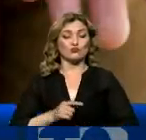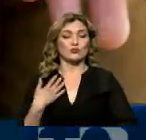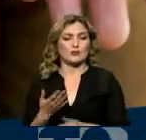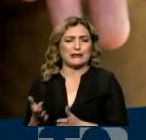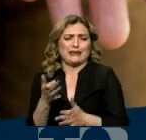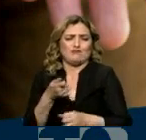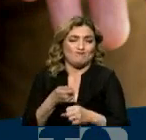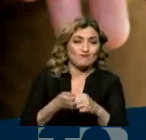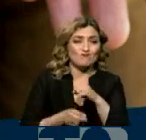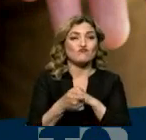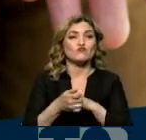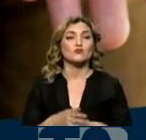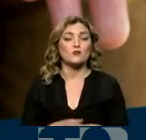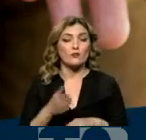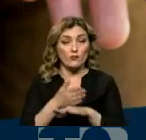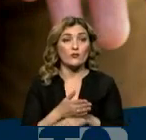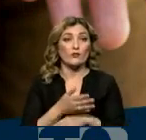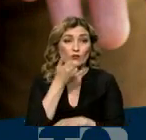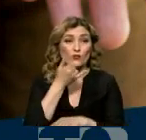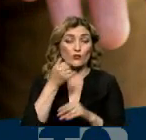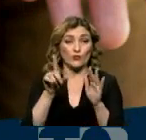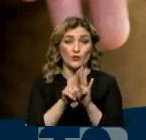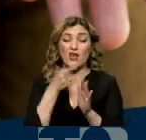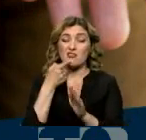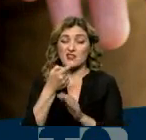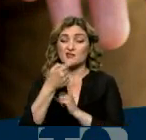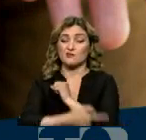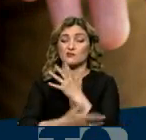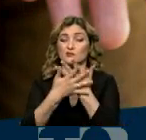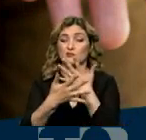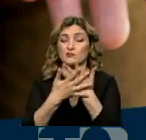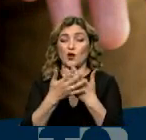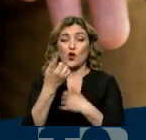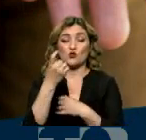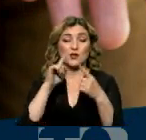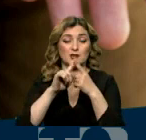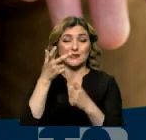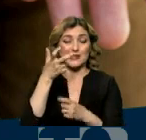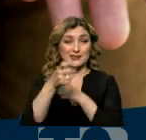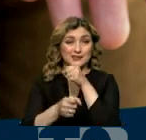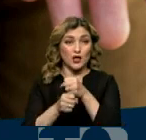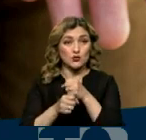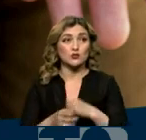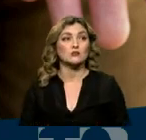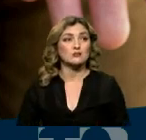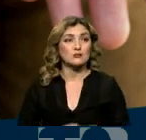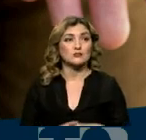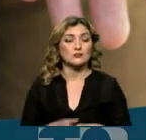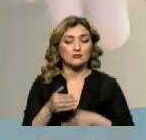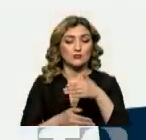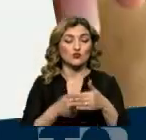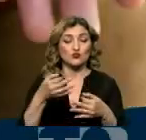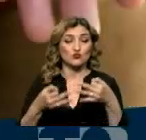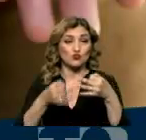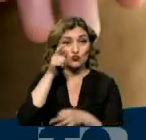de tentativa de asesinato, una infracción que tiene una pena privativa de libertad de 11 a 13 años. No obstante, en